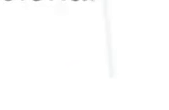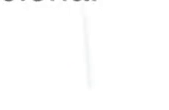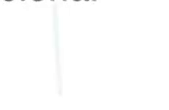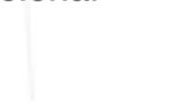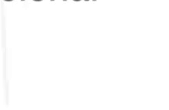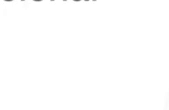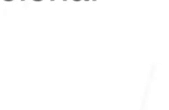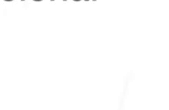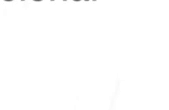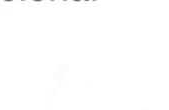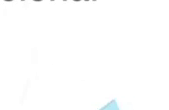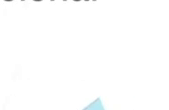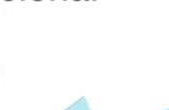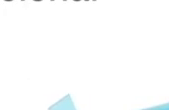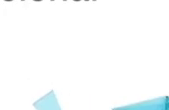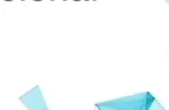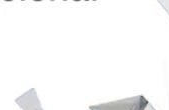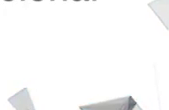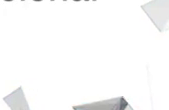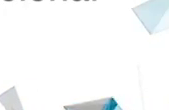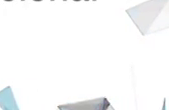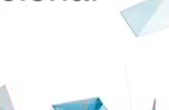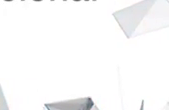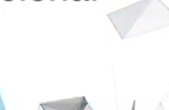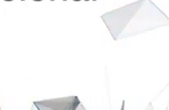e inicio de espacio promocional